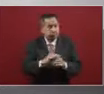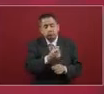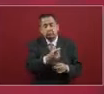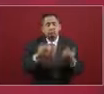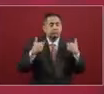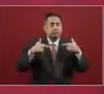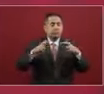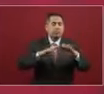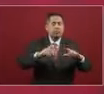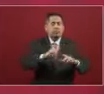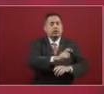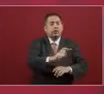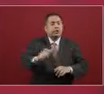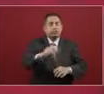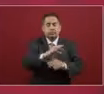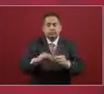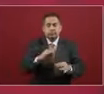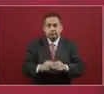médicos residentes.